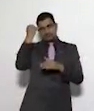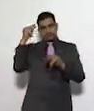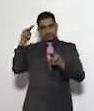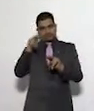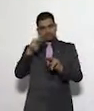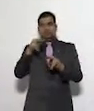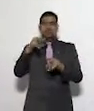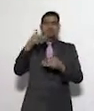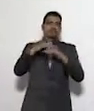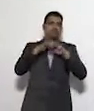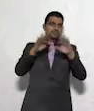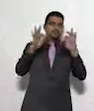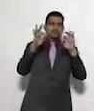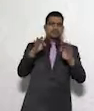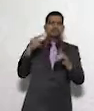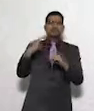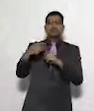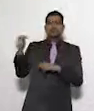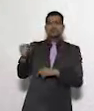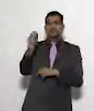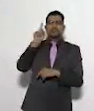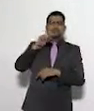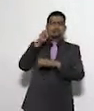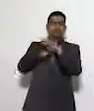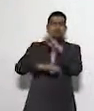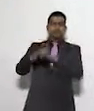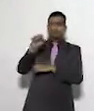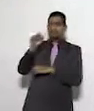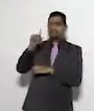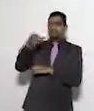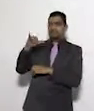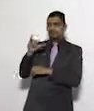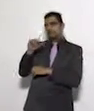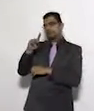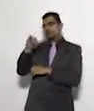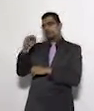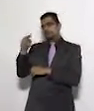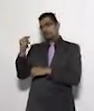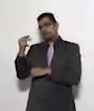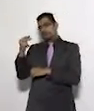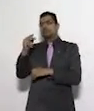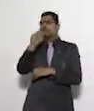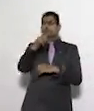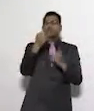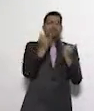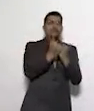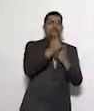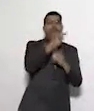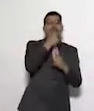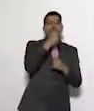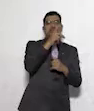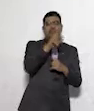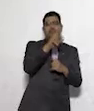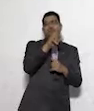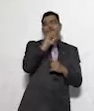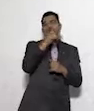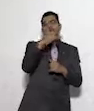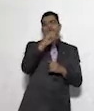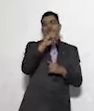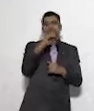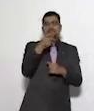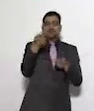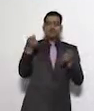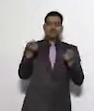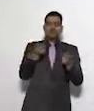democrático. Participan la embajadora Swanee Hunt y el doctor Sergio García Ramírez.